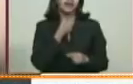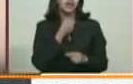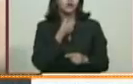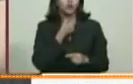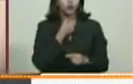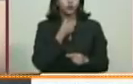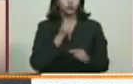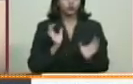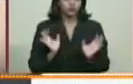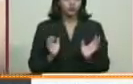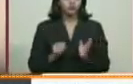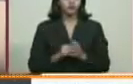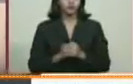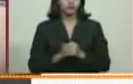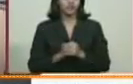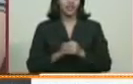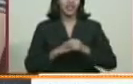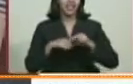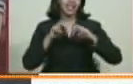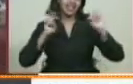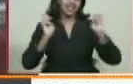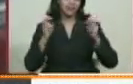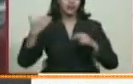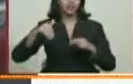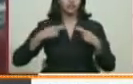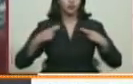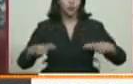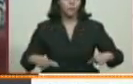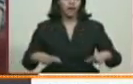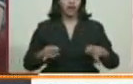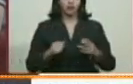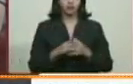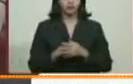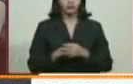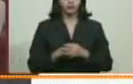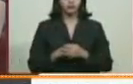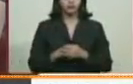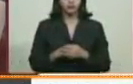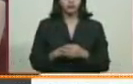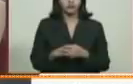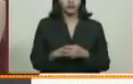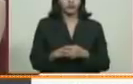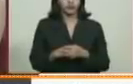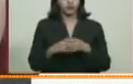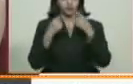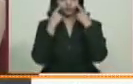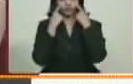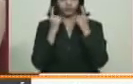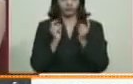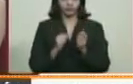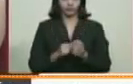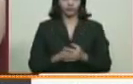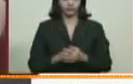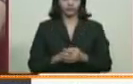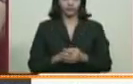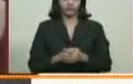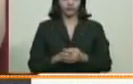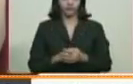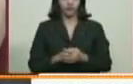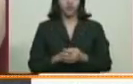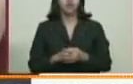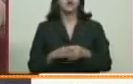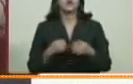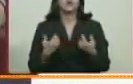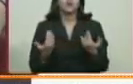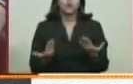me gustó pues el tema de los derechos humanos y conozco y puedo hablarte con propiedad de esto, ¿no? Fíjate, cuando se